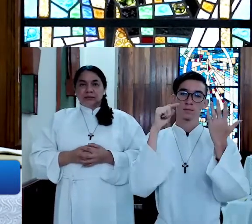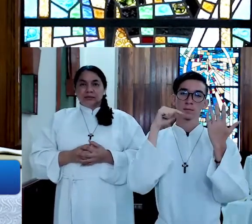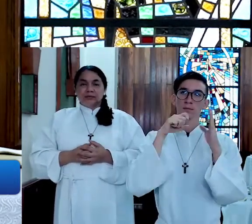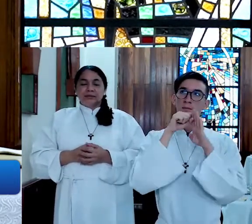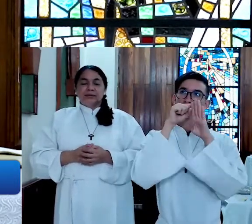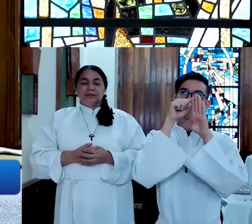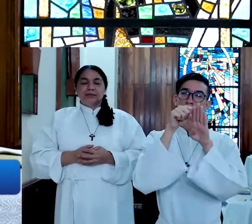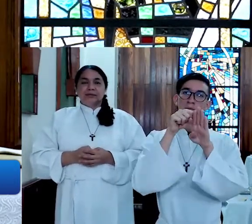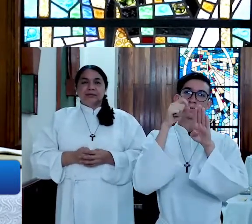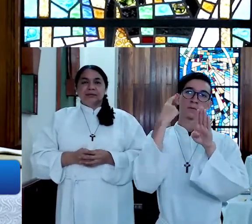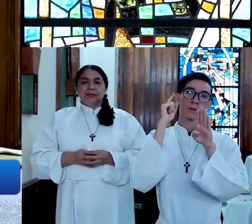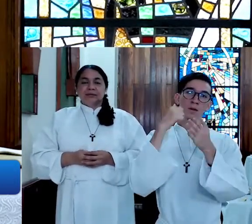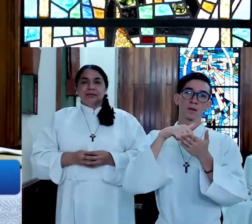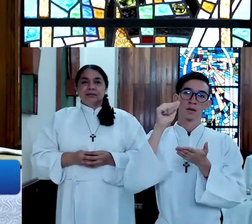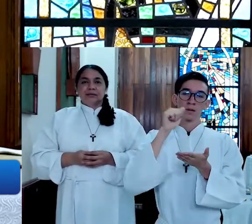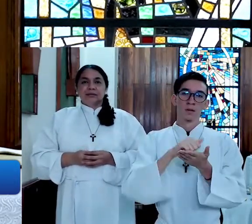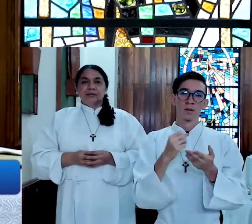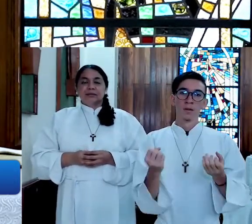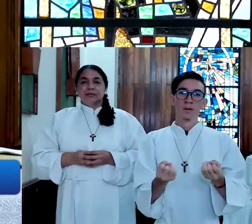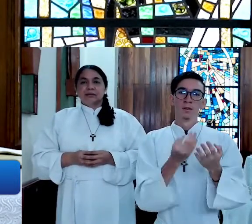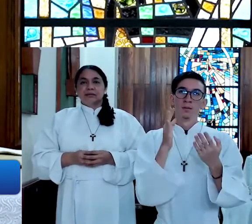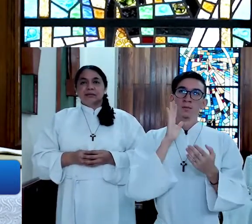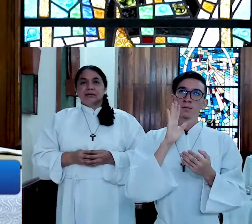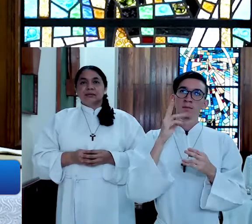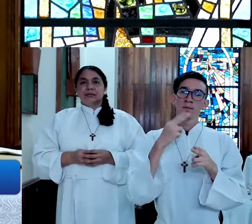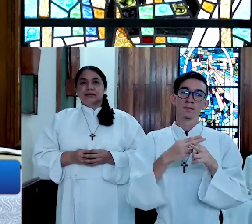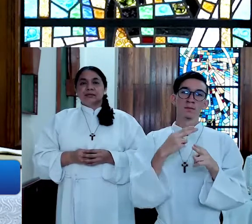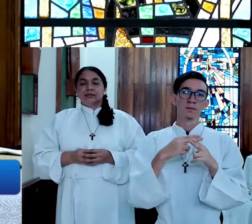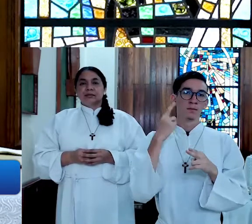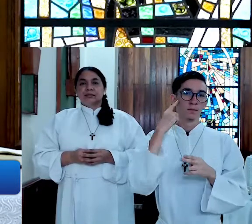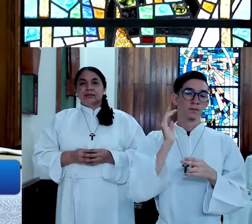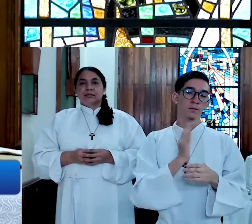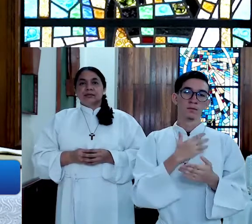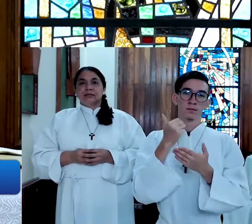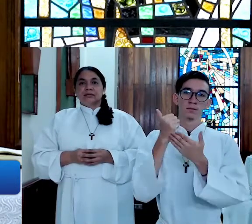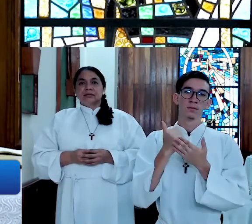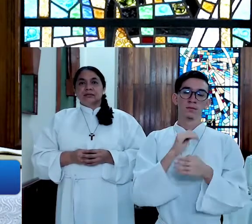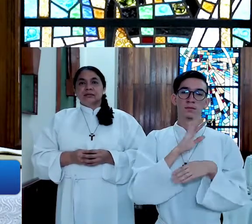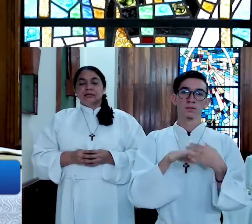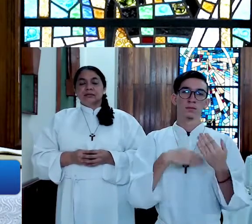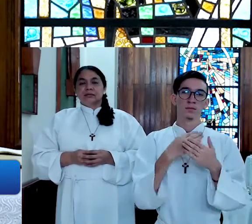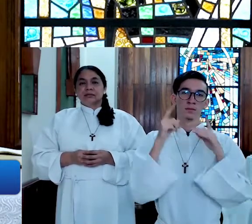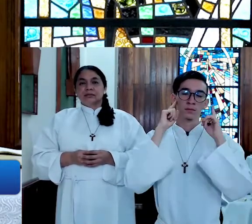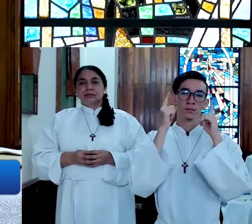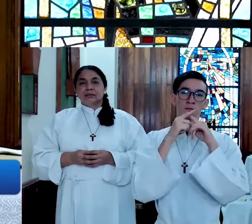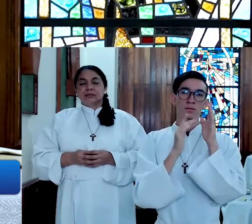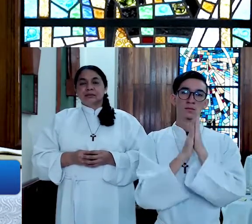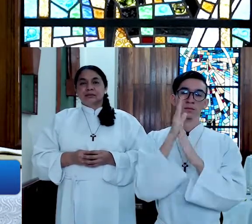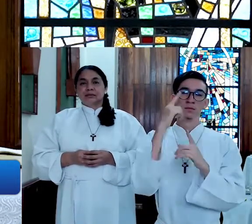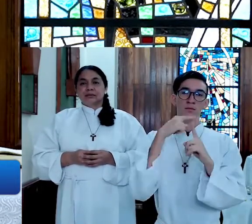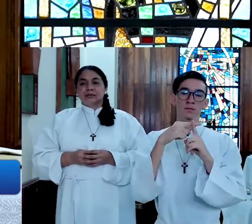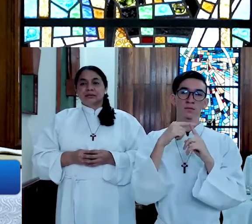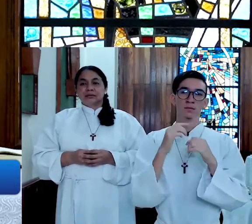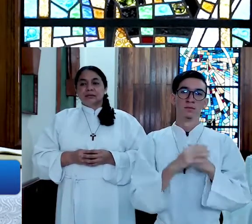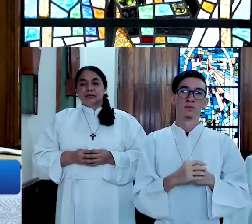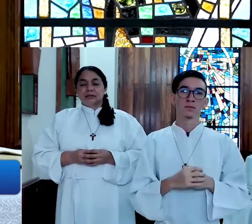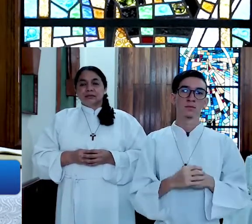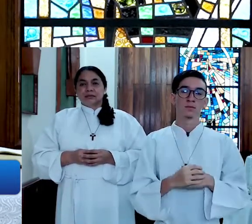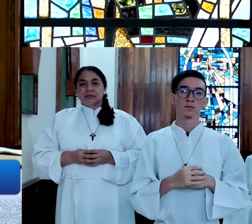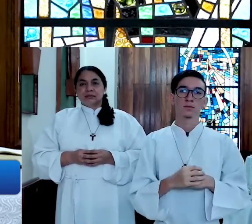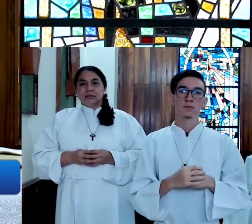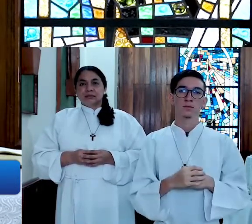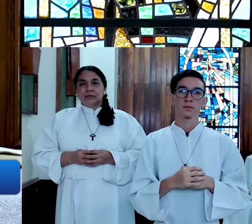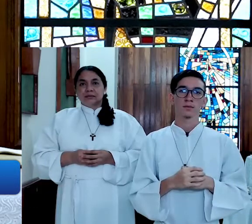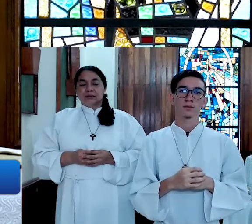tus manos este sacrificio para alabanza y gloria de su nombre, para nuestro bien y el de toda su santa Iglesia.